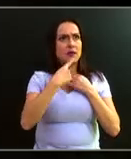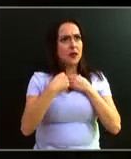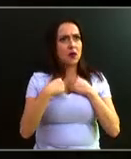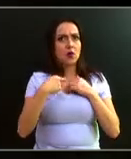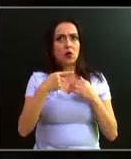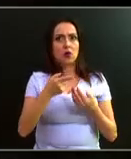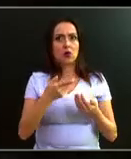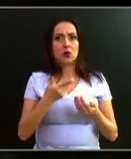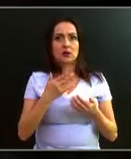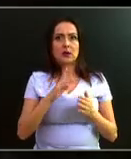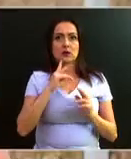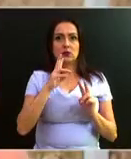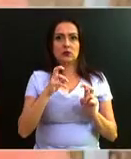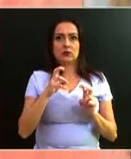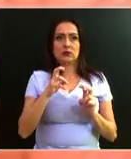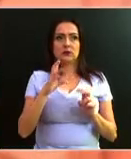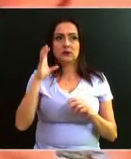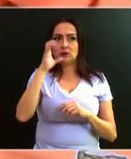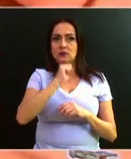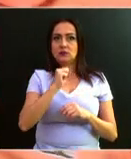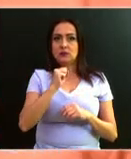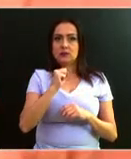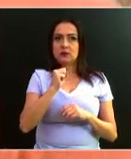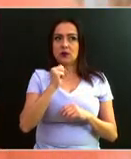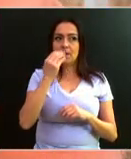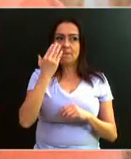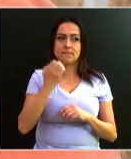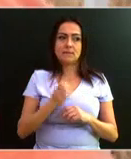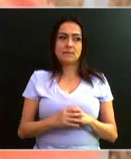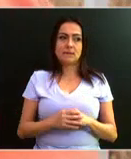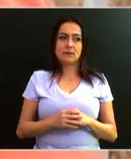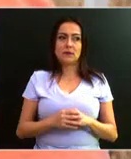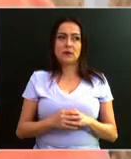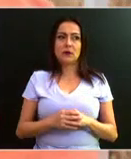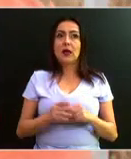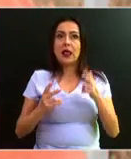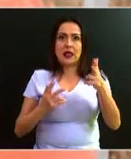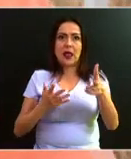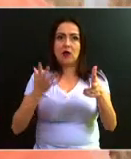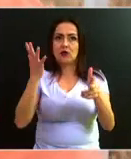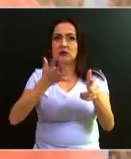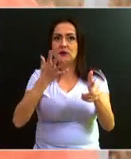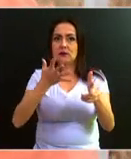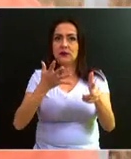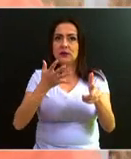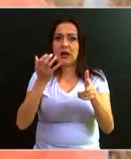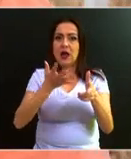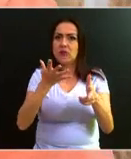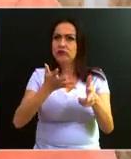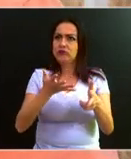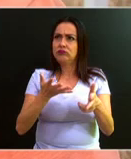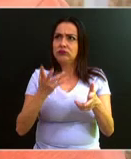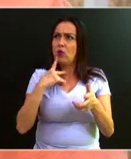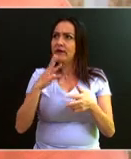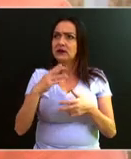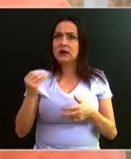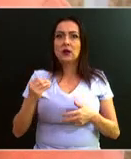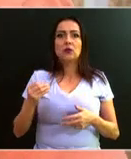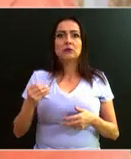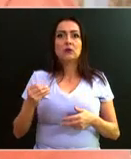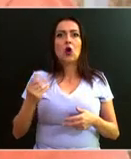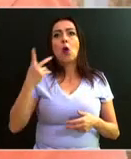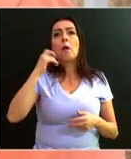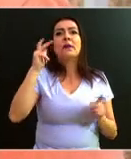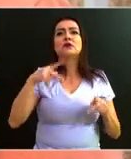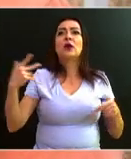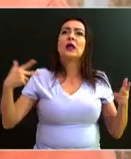míos que aparentemente se dieron cuenta también porque el carro estaba aquí. y el carro estaba aquí, no había salido. Como entra gente,